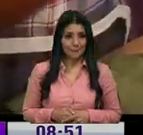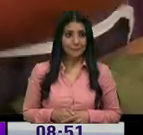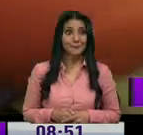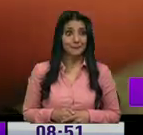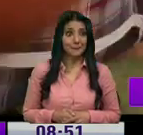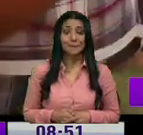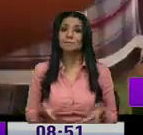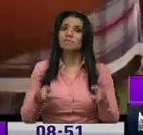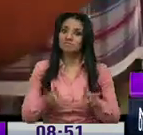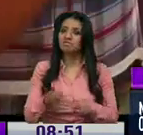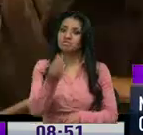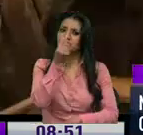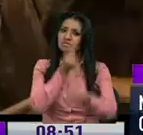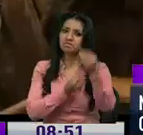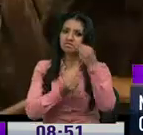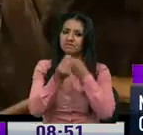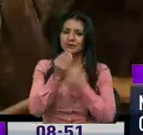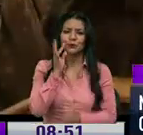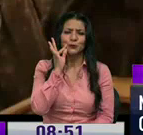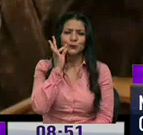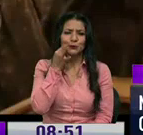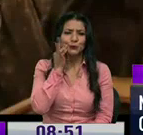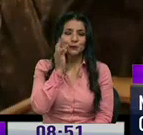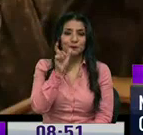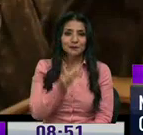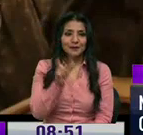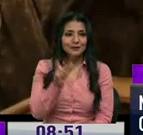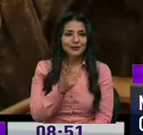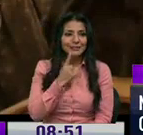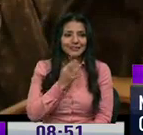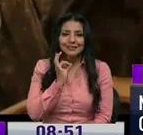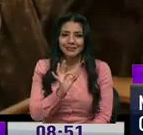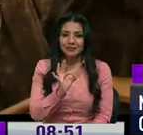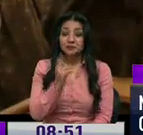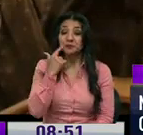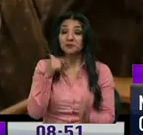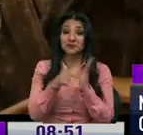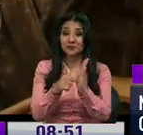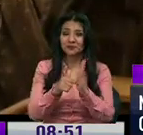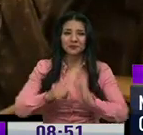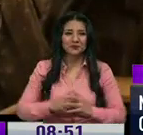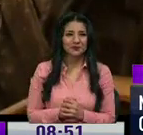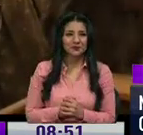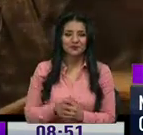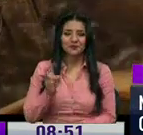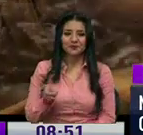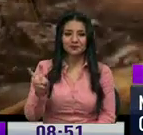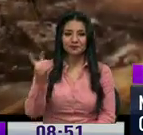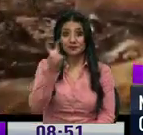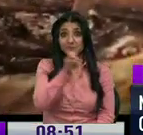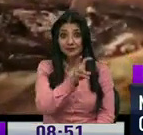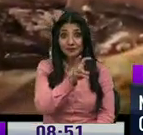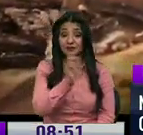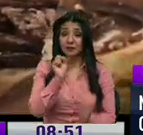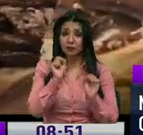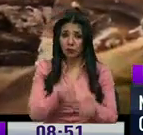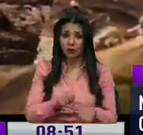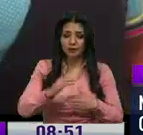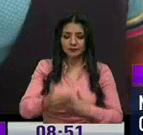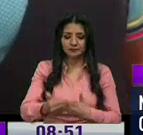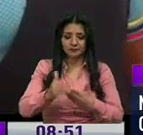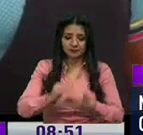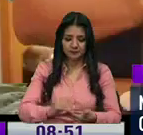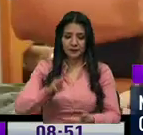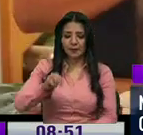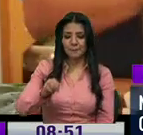Su gastronomía es muy apetecida por los comensales. Es así que allí los turistas podrán degustar del maito,